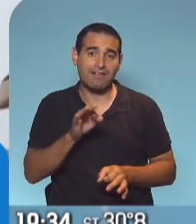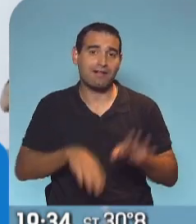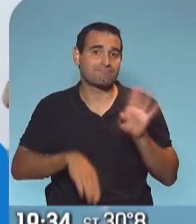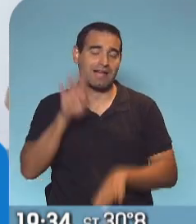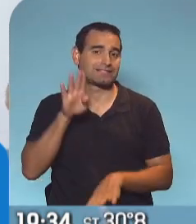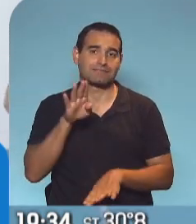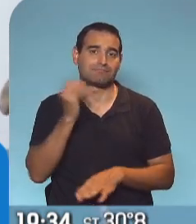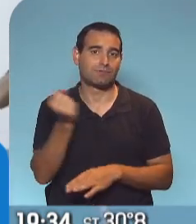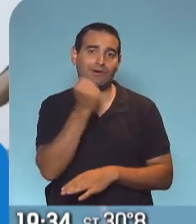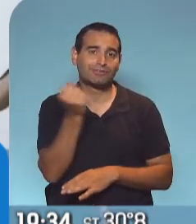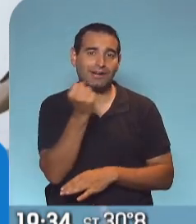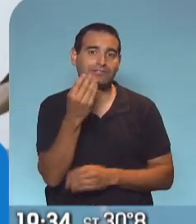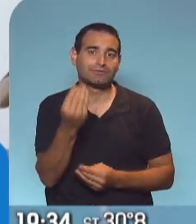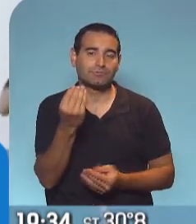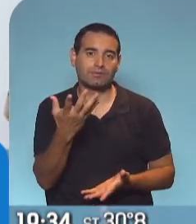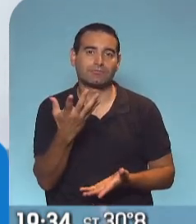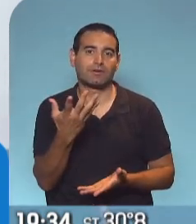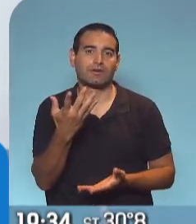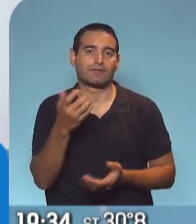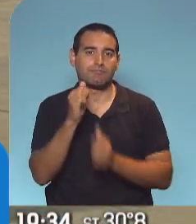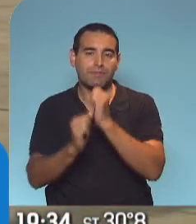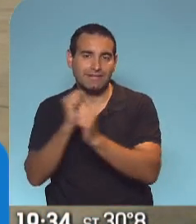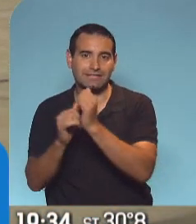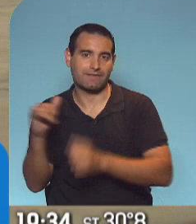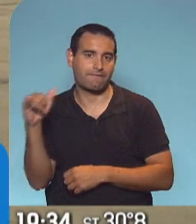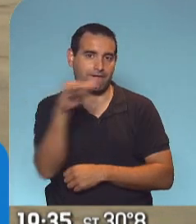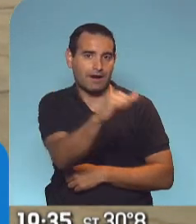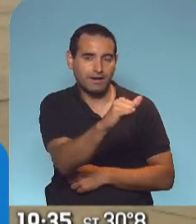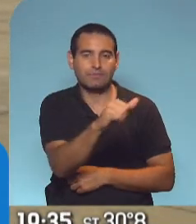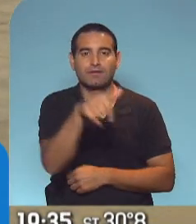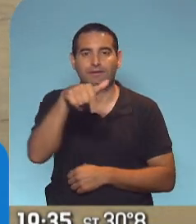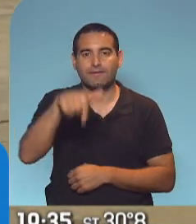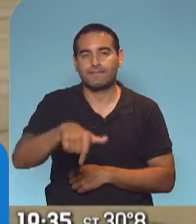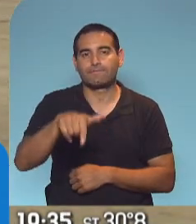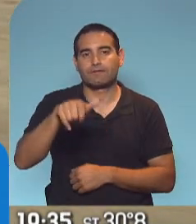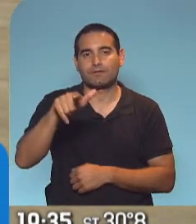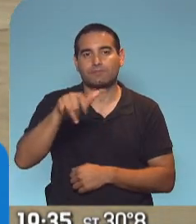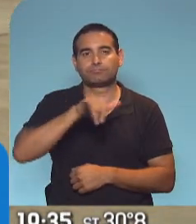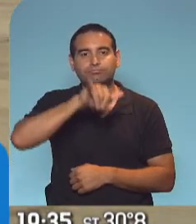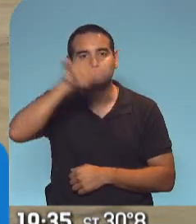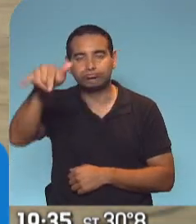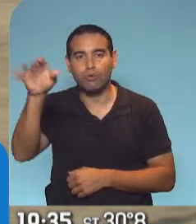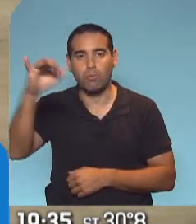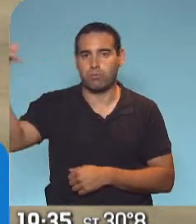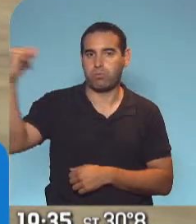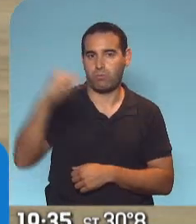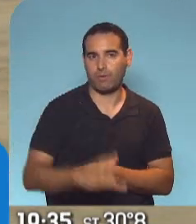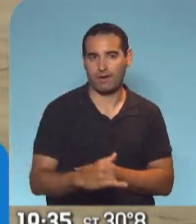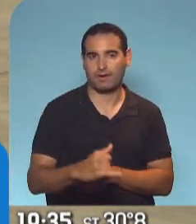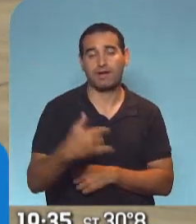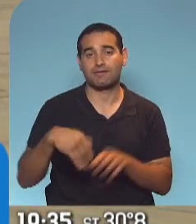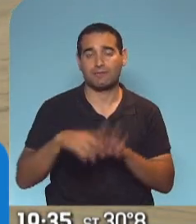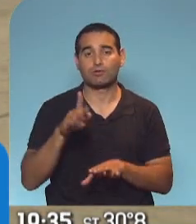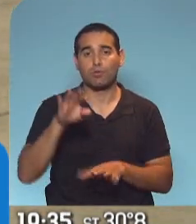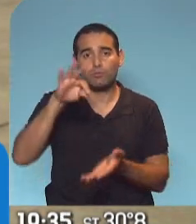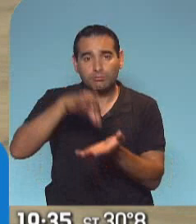impacto tiene que ver con la operación de las aerolíneas que vuelan desde los destinos determinados por la Organización Mundial de la